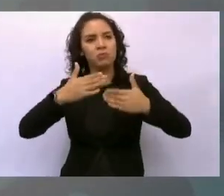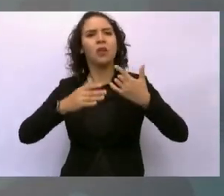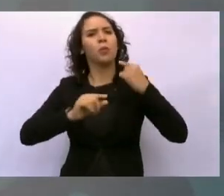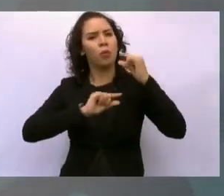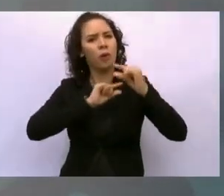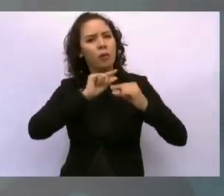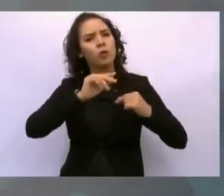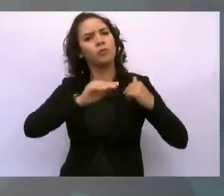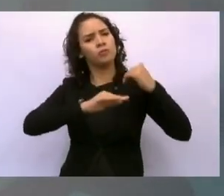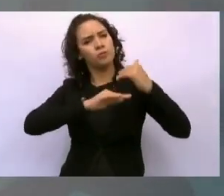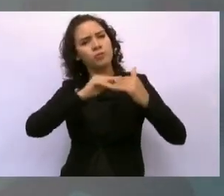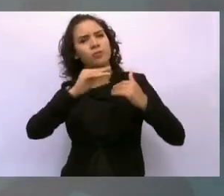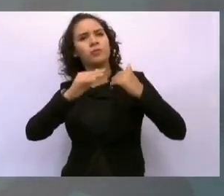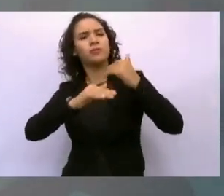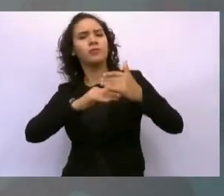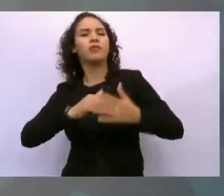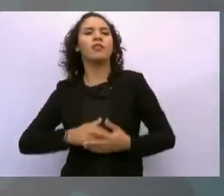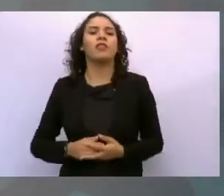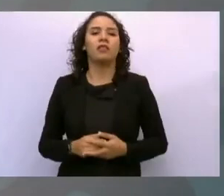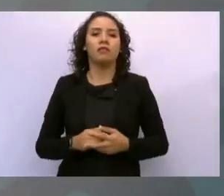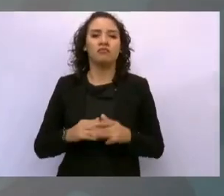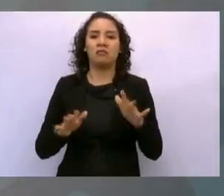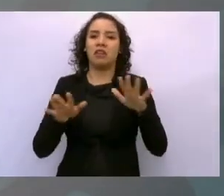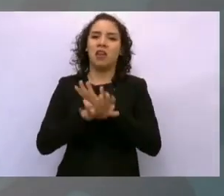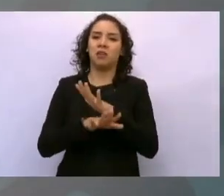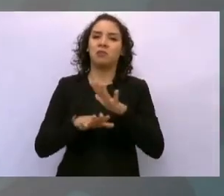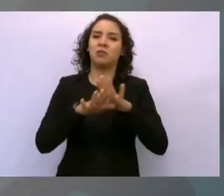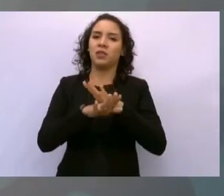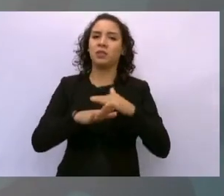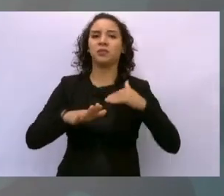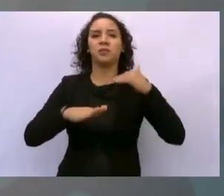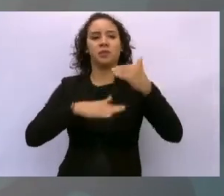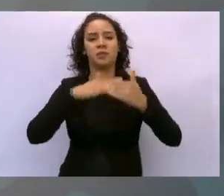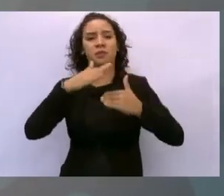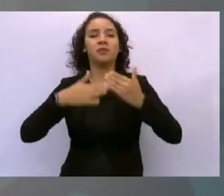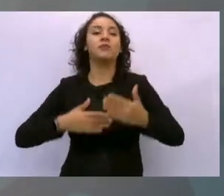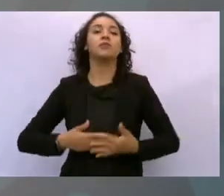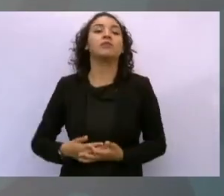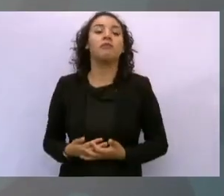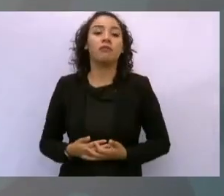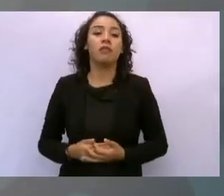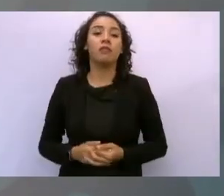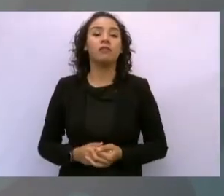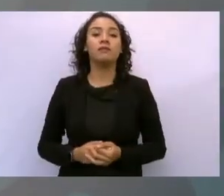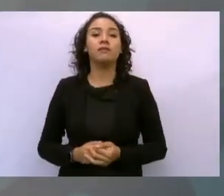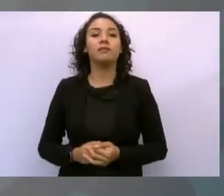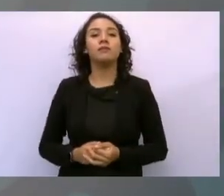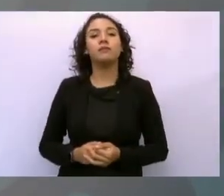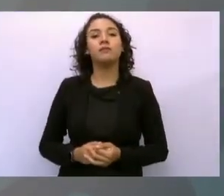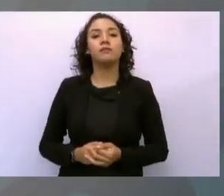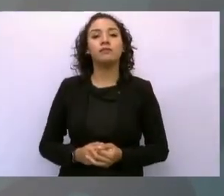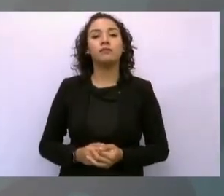sustancialmente las condiciones. Hay